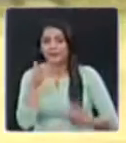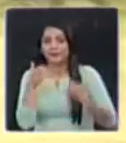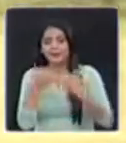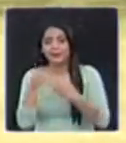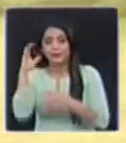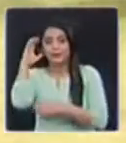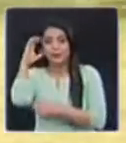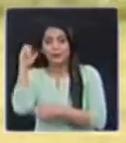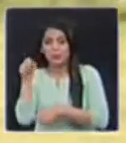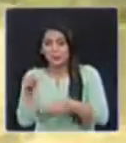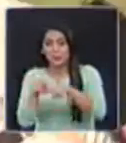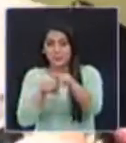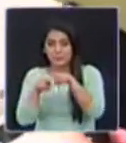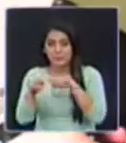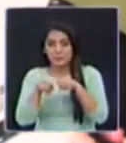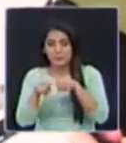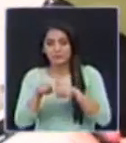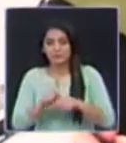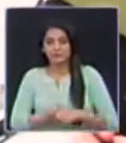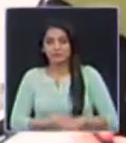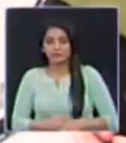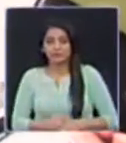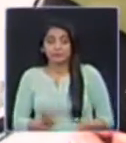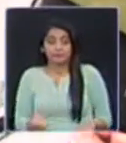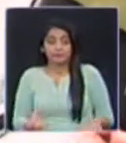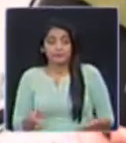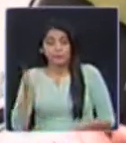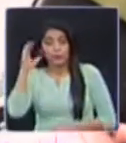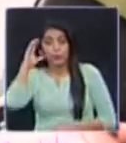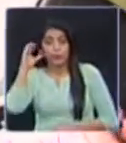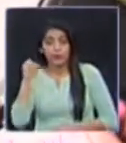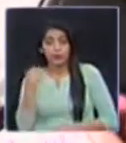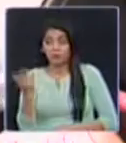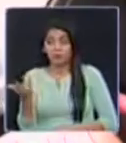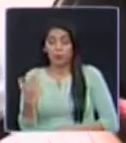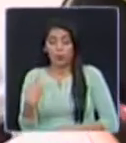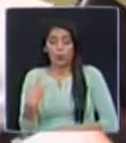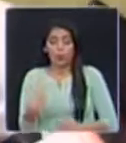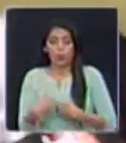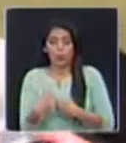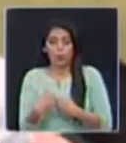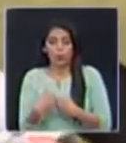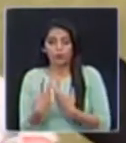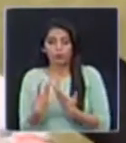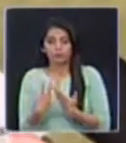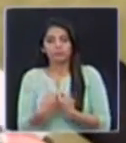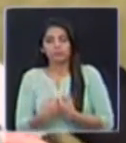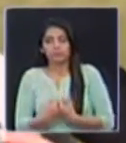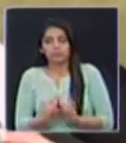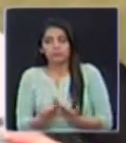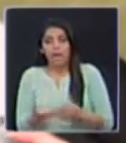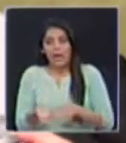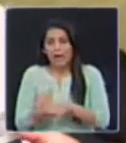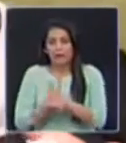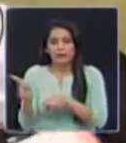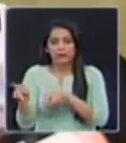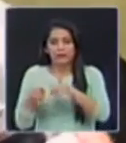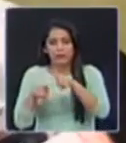por campeonato nacional. Y ahora tenemos a Cuenca, un rival duro, ha sido duro para todos los equipos que ha enfrentado, un